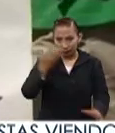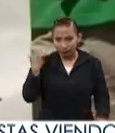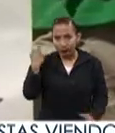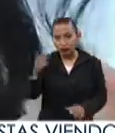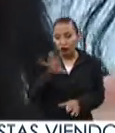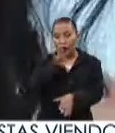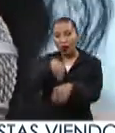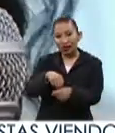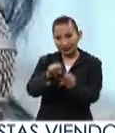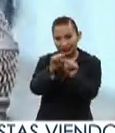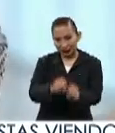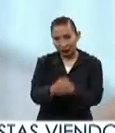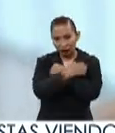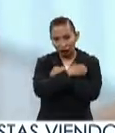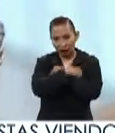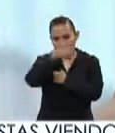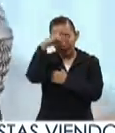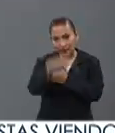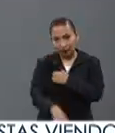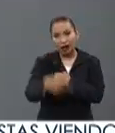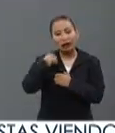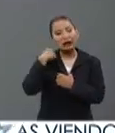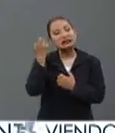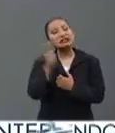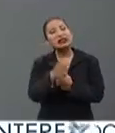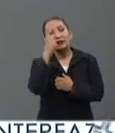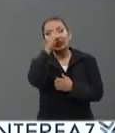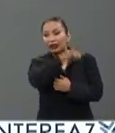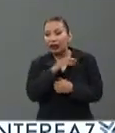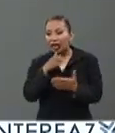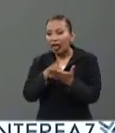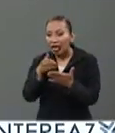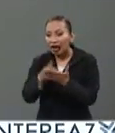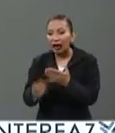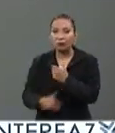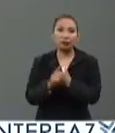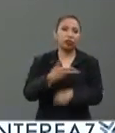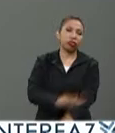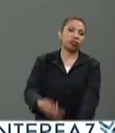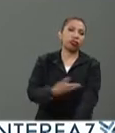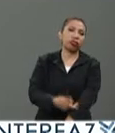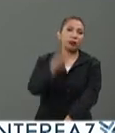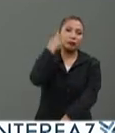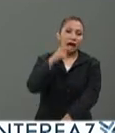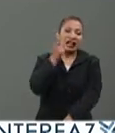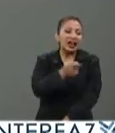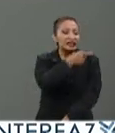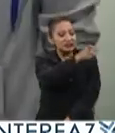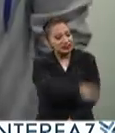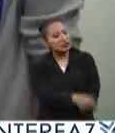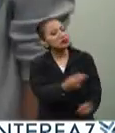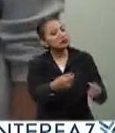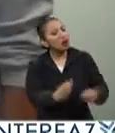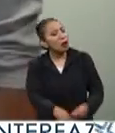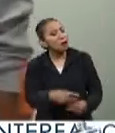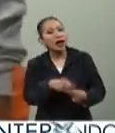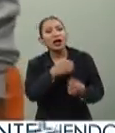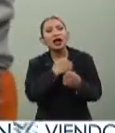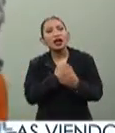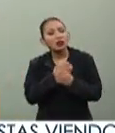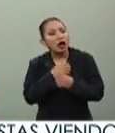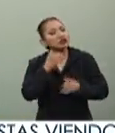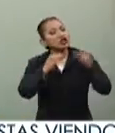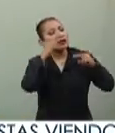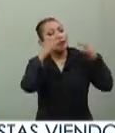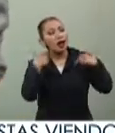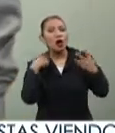su incorporación al sistema educativo mexicano implicaba enfrentarse a barreras burocráticas para comprobar su identidad, su nivel educativo o